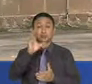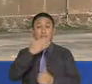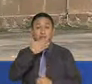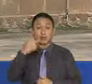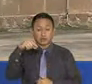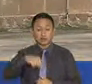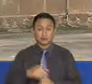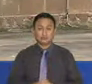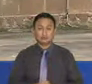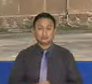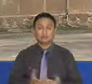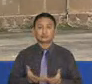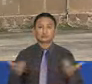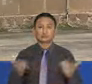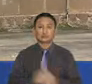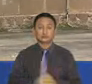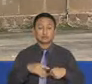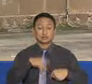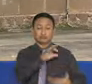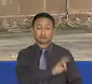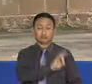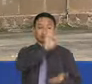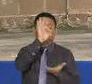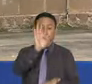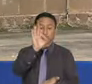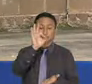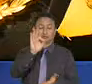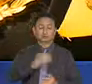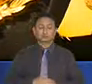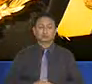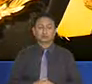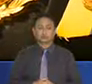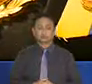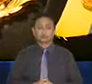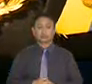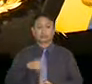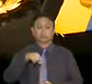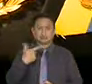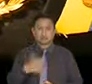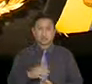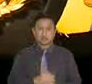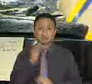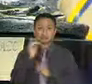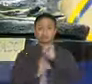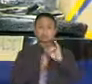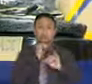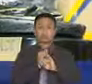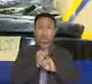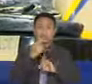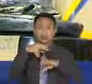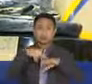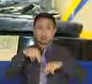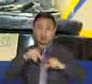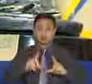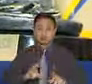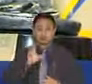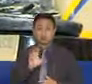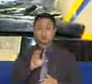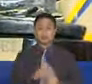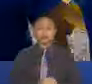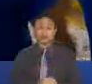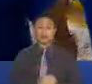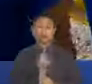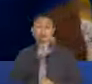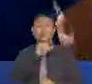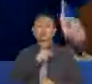para la institución a través de qué de representarla de la mejor manera han recibido reconocimientos nacionales e internacionales en el